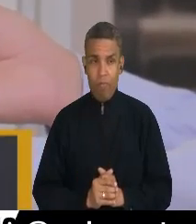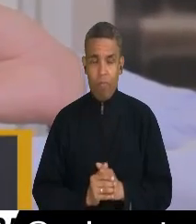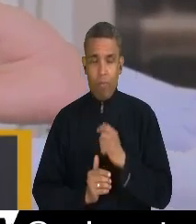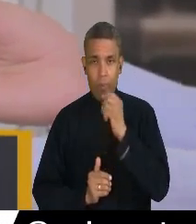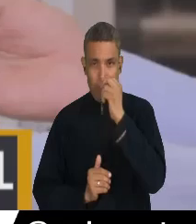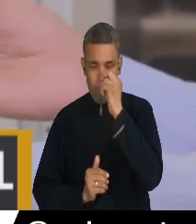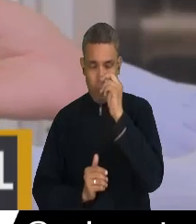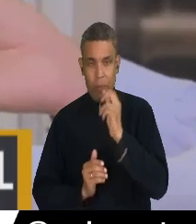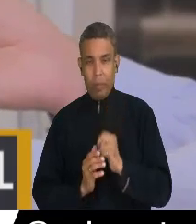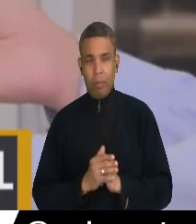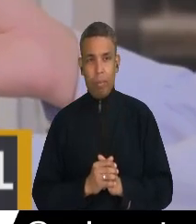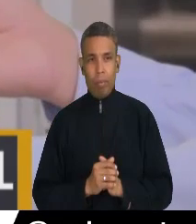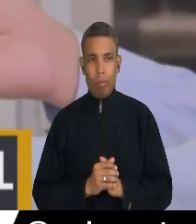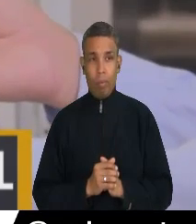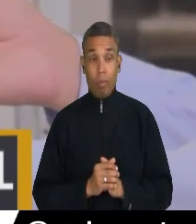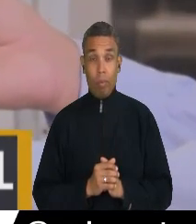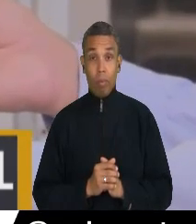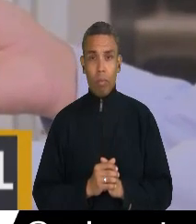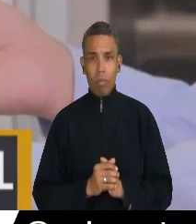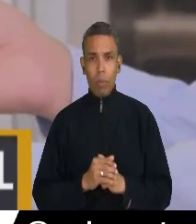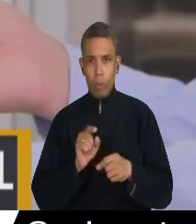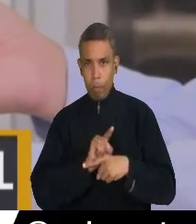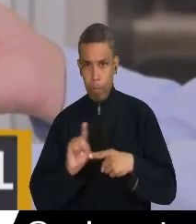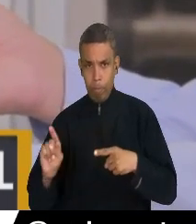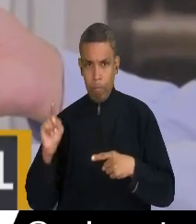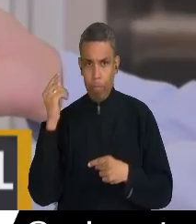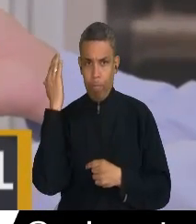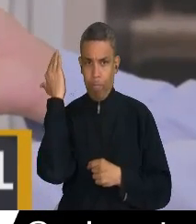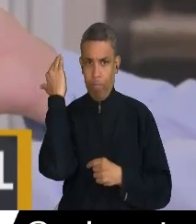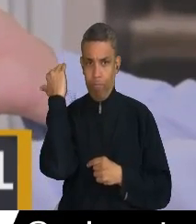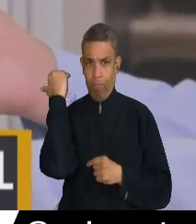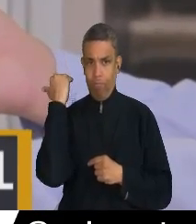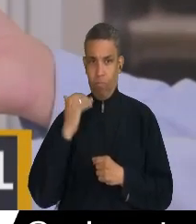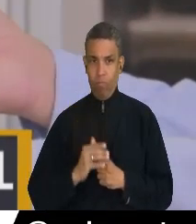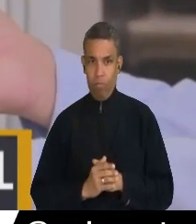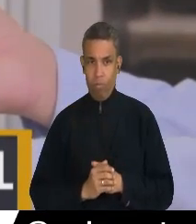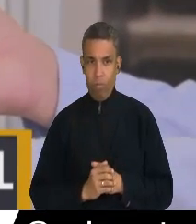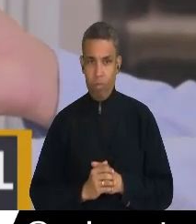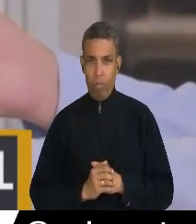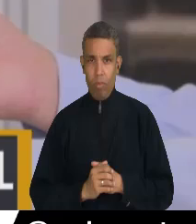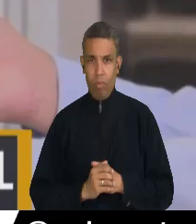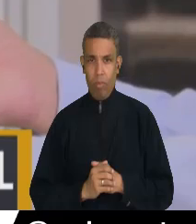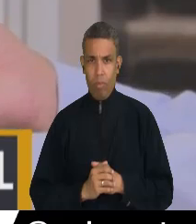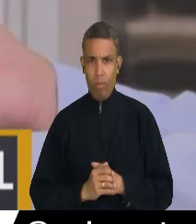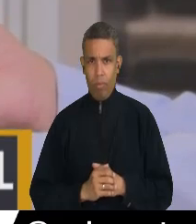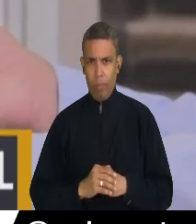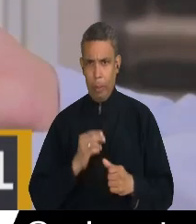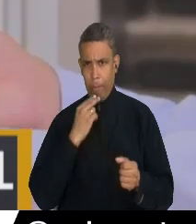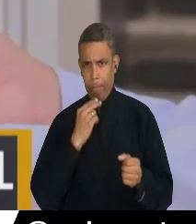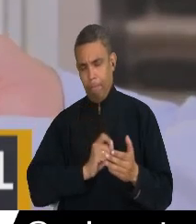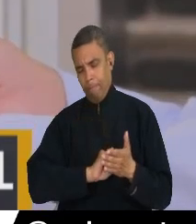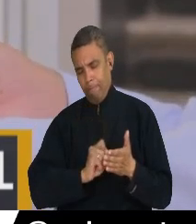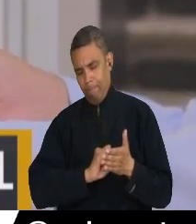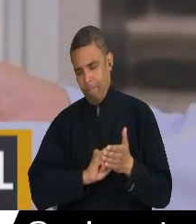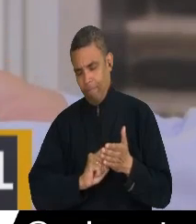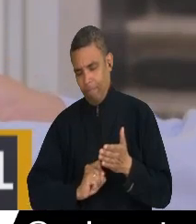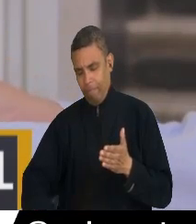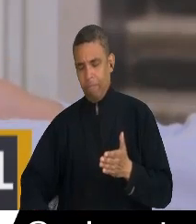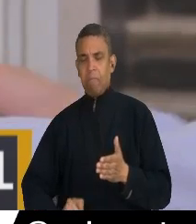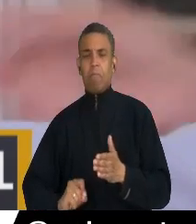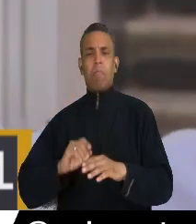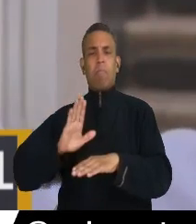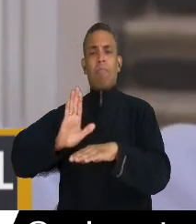el municipio, la semana anterior se estableció y se dictó un boletín de prensa para informar a toda la